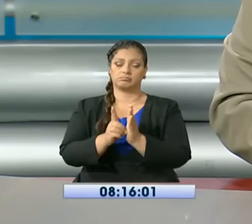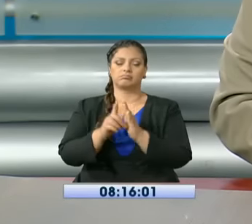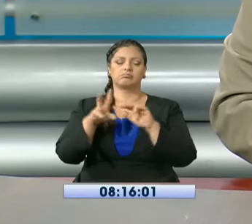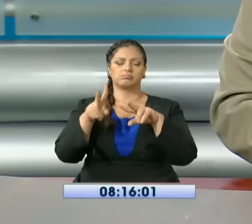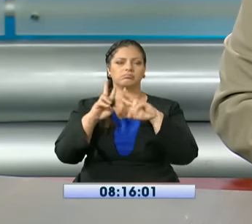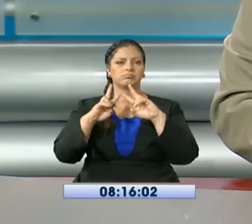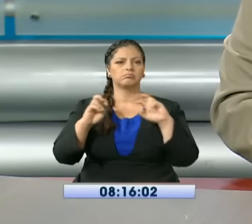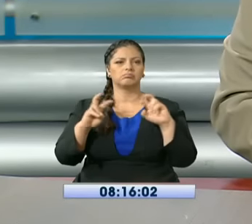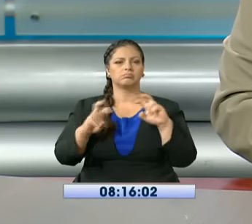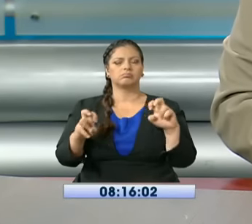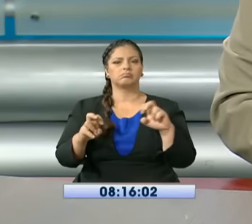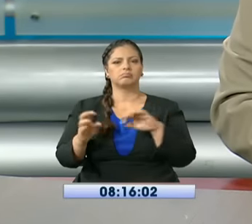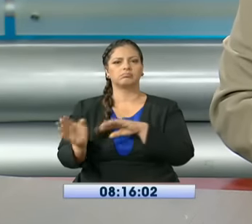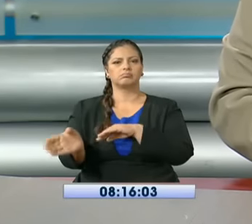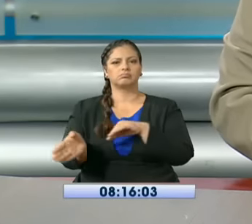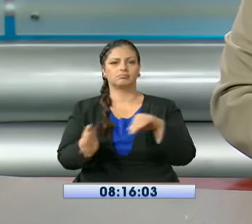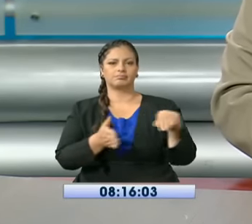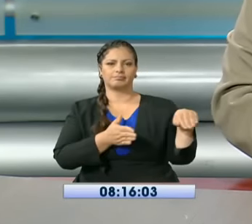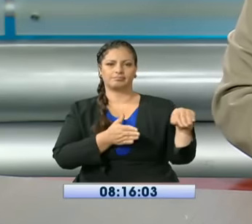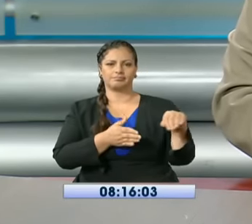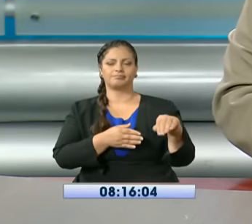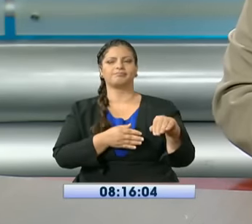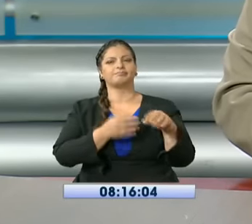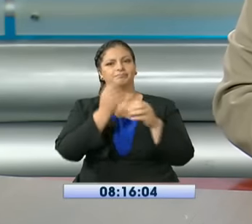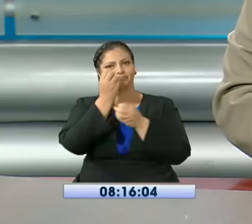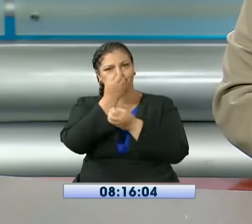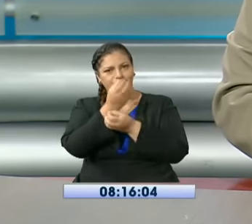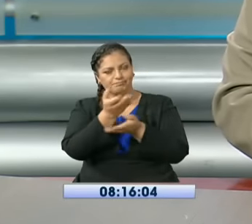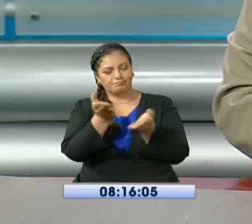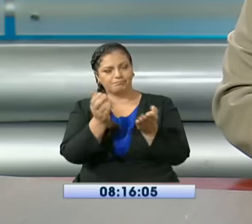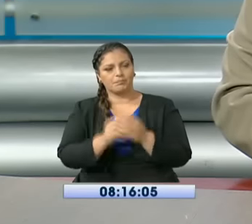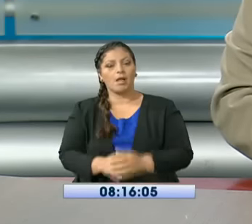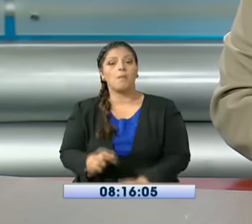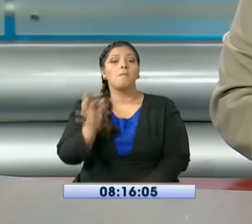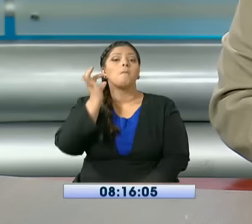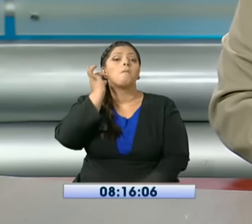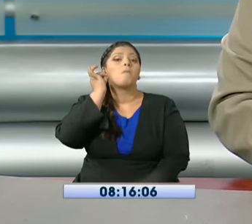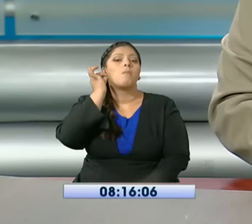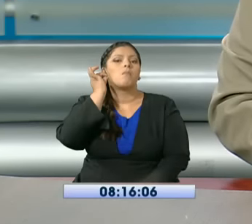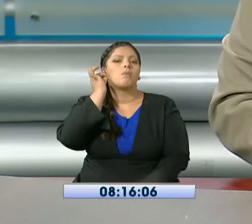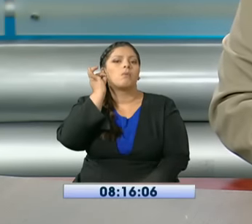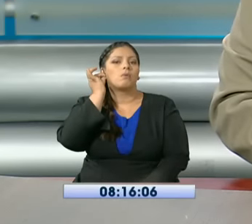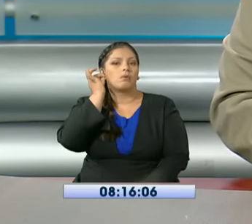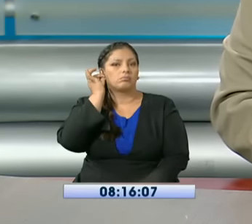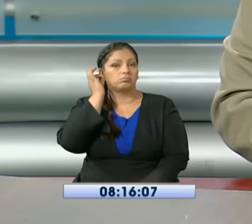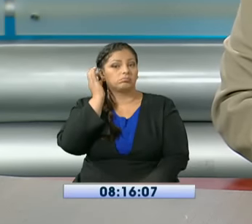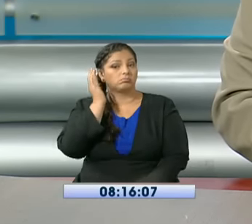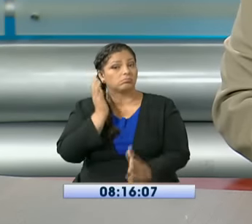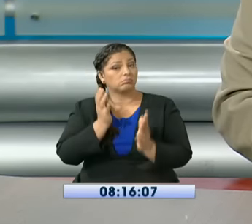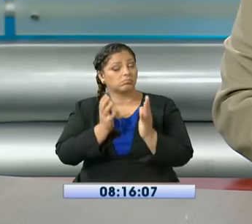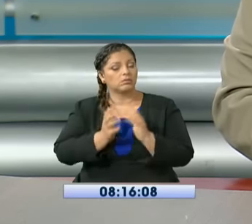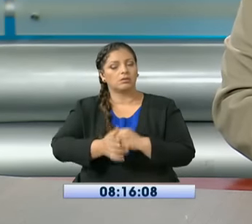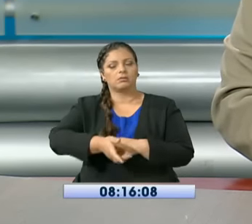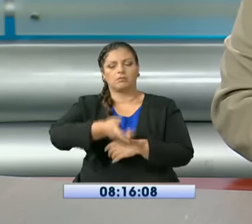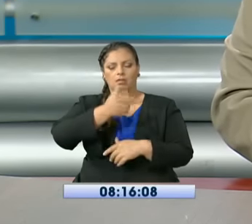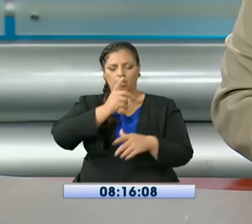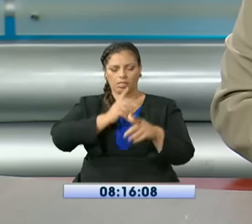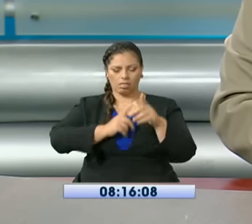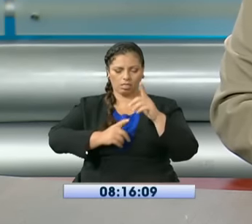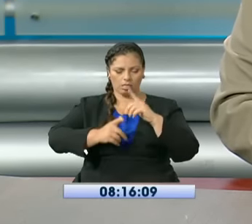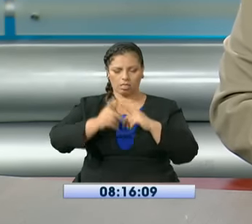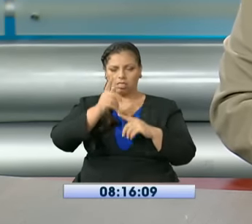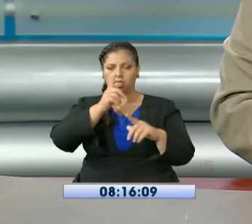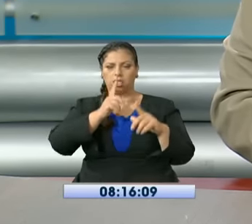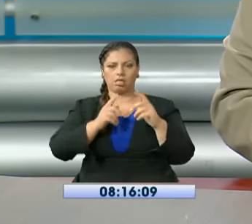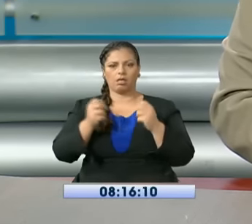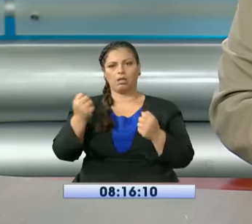que una conductora en aparente estado etílico provocó un aparatoso accidente de tránsito hace pocas horas.